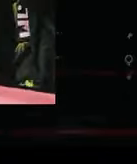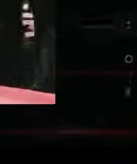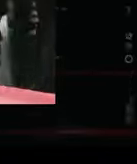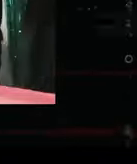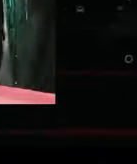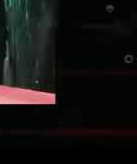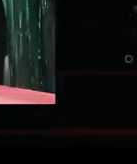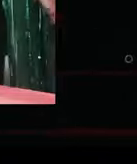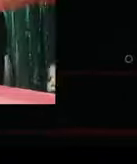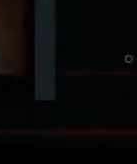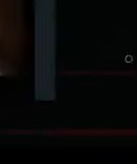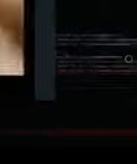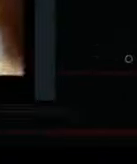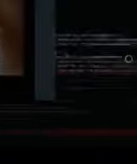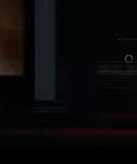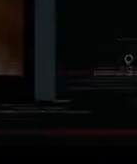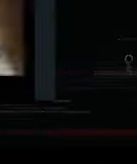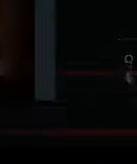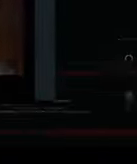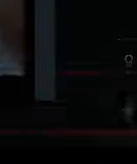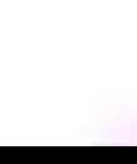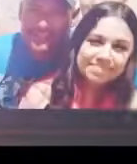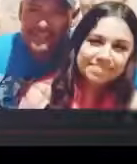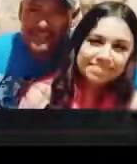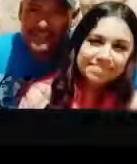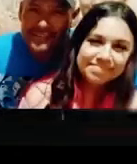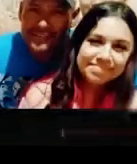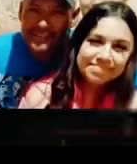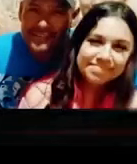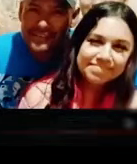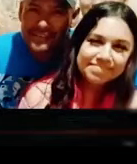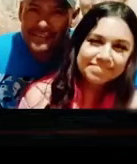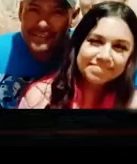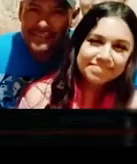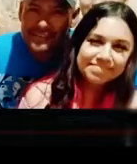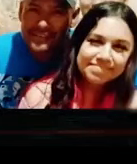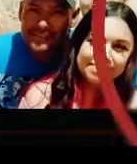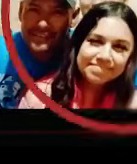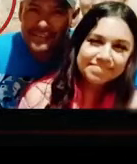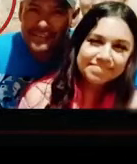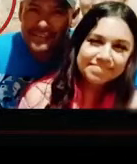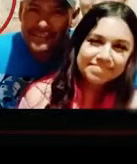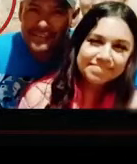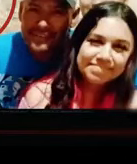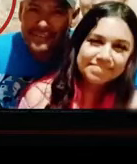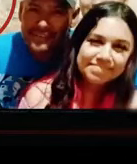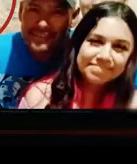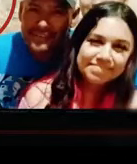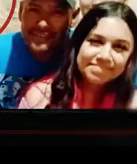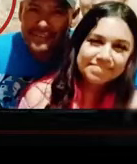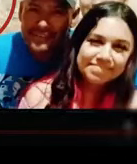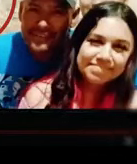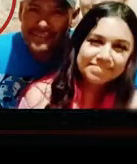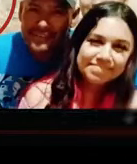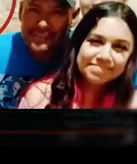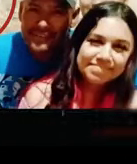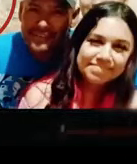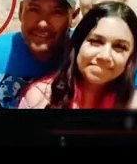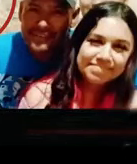Texas, Estados Unidos, y una de las personas que aparece en las fotografías virales, con las que se quiso probar la